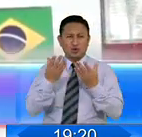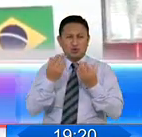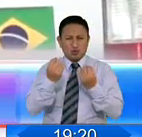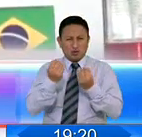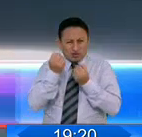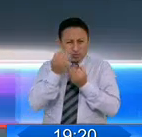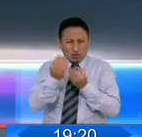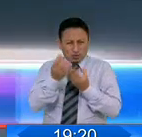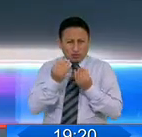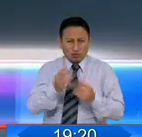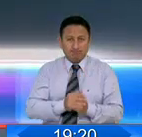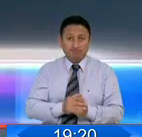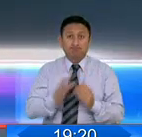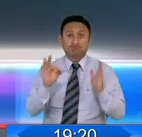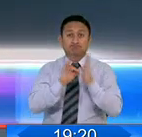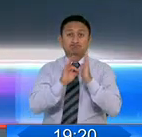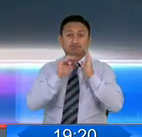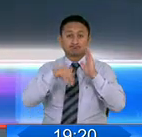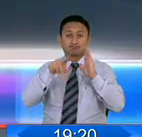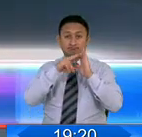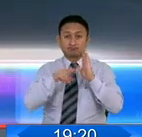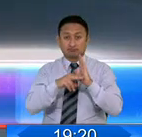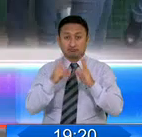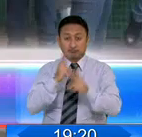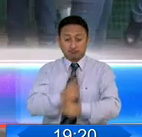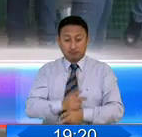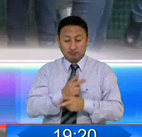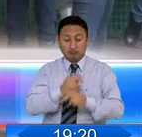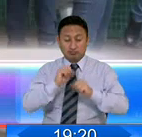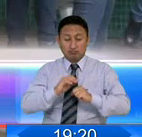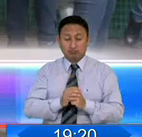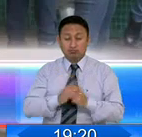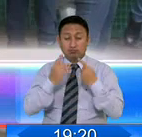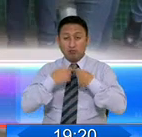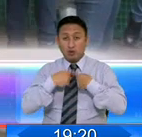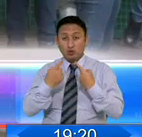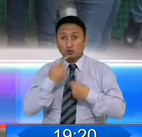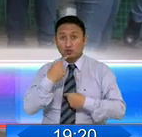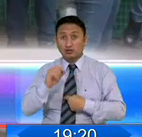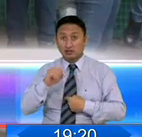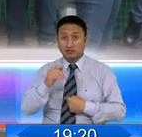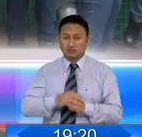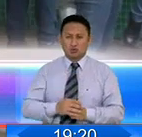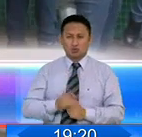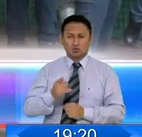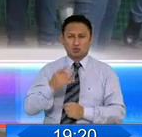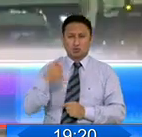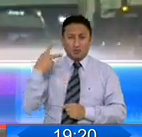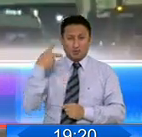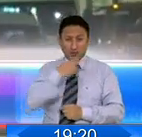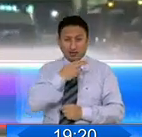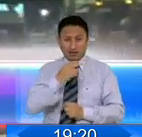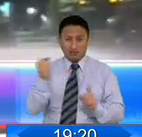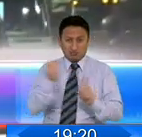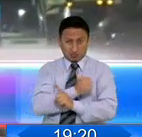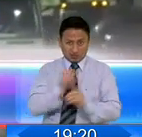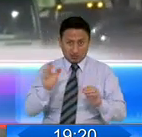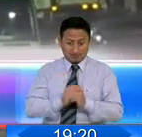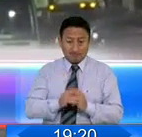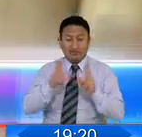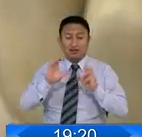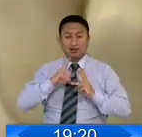pandemia, Facebook ajustó sus políticas regulando anuncios que contengan afirmaciones engañosas, falsas o infundadas sobre temas de